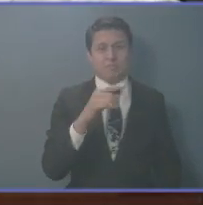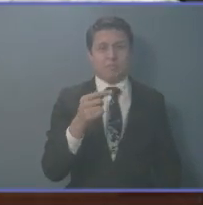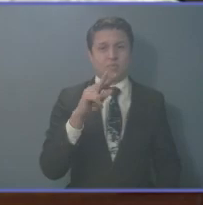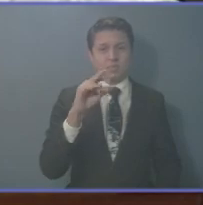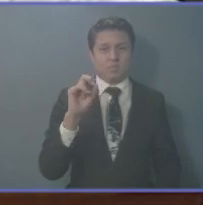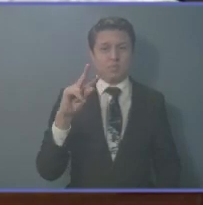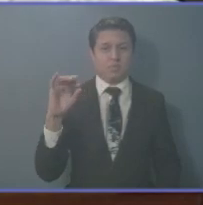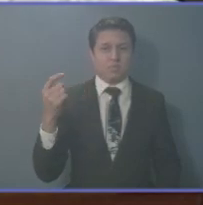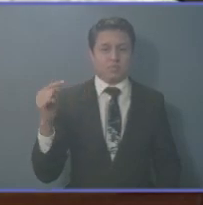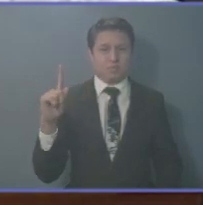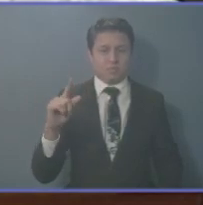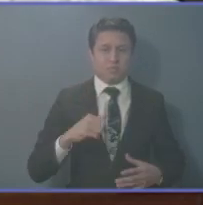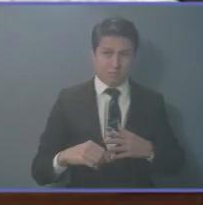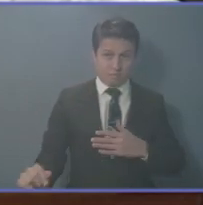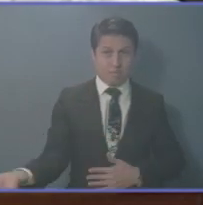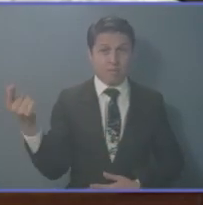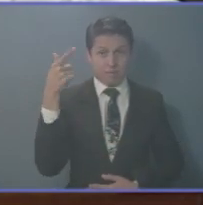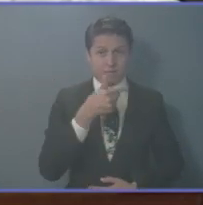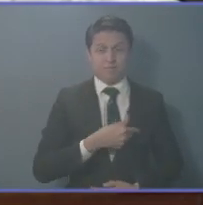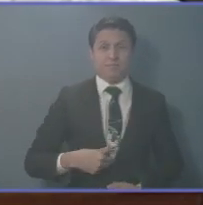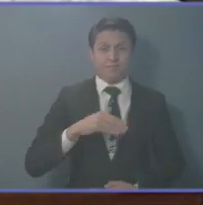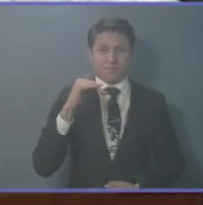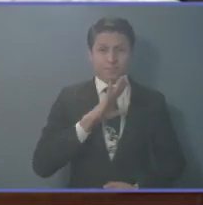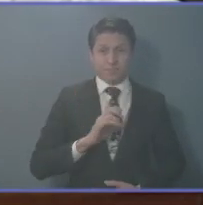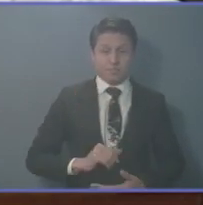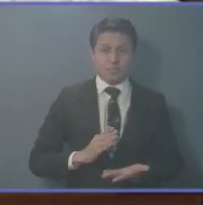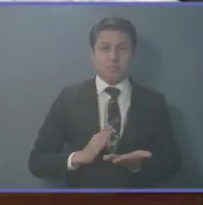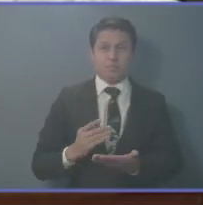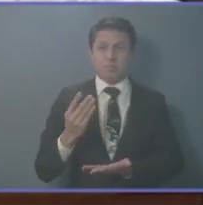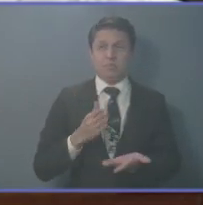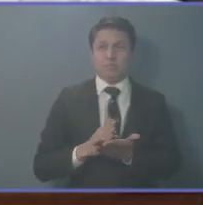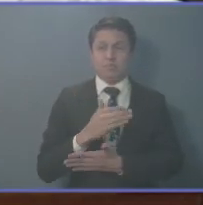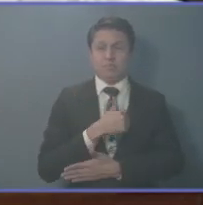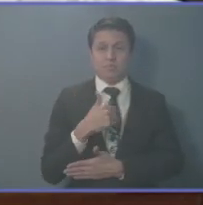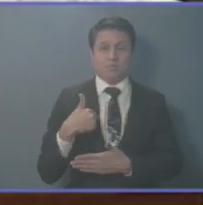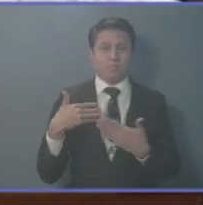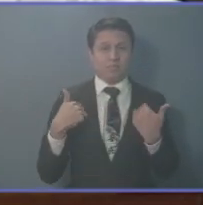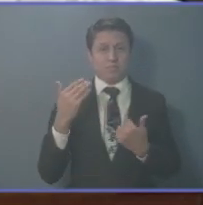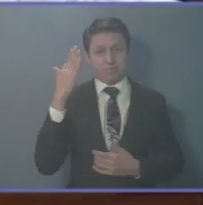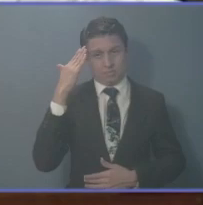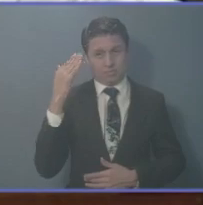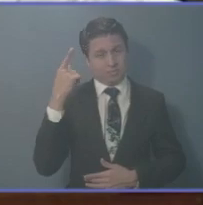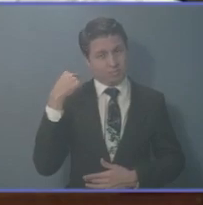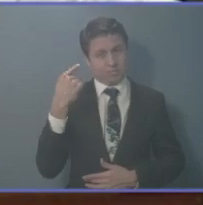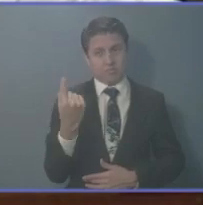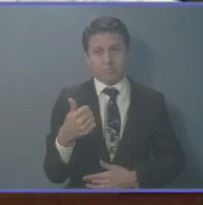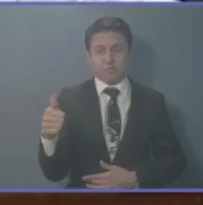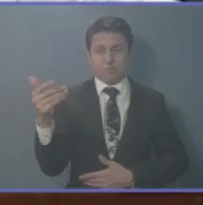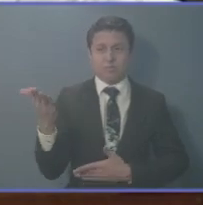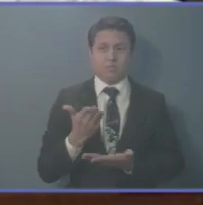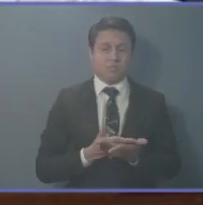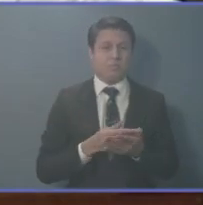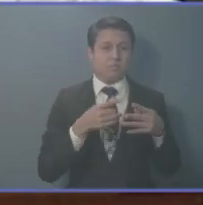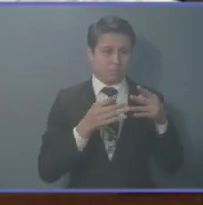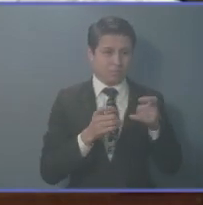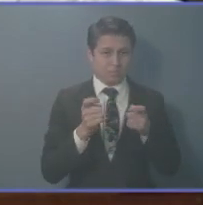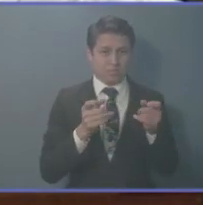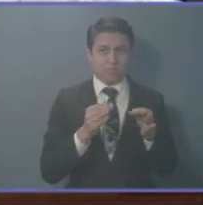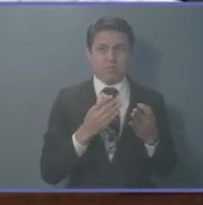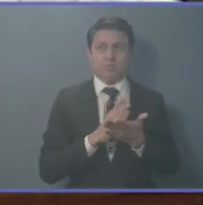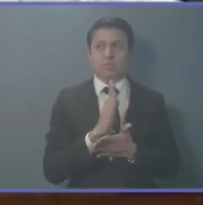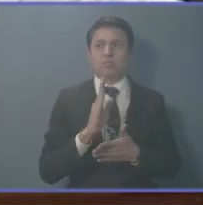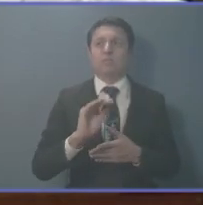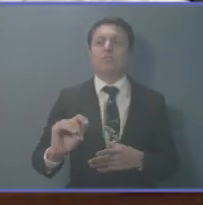2000-5-2020-1 que contiene iniciativa del Presidente de la República por medio del Ministro de Salud. En el sentido se emite la Ley de Regulación para el